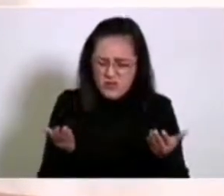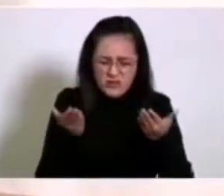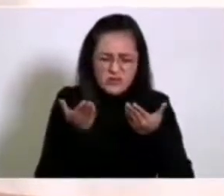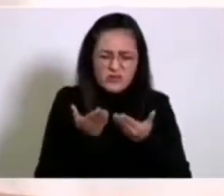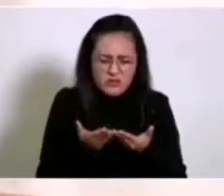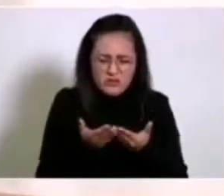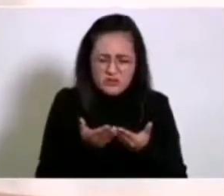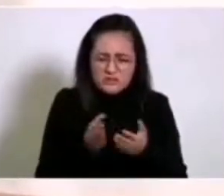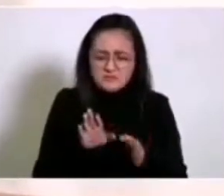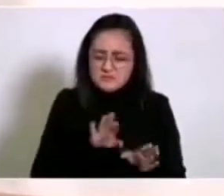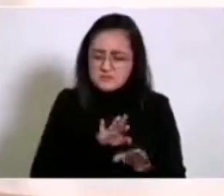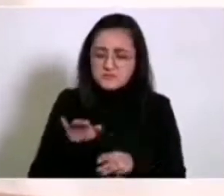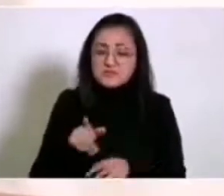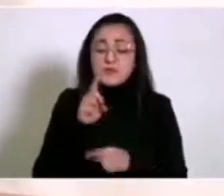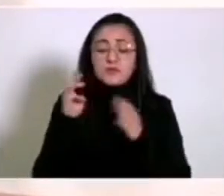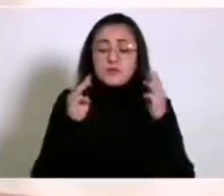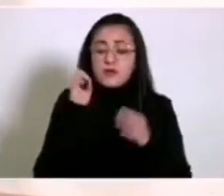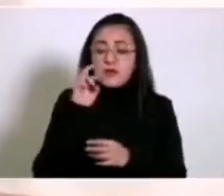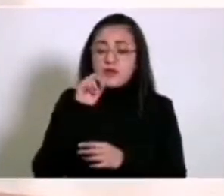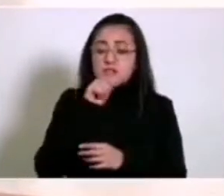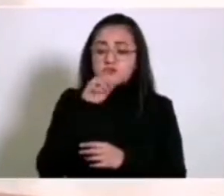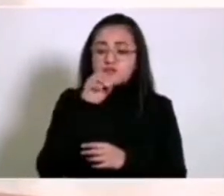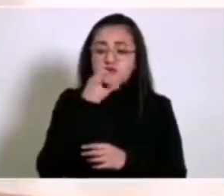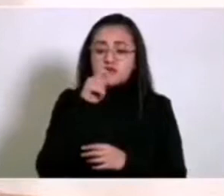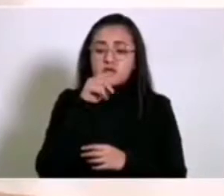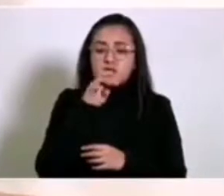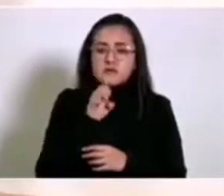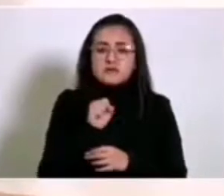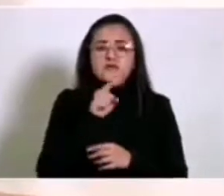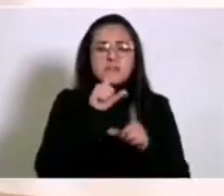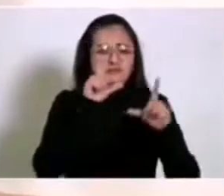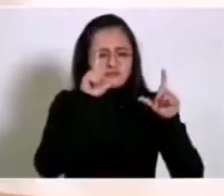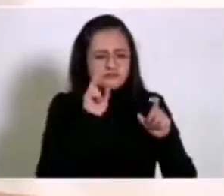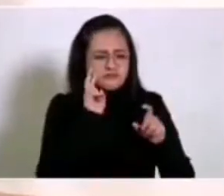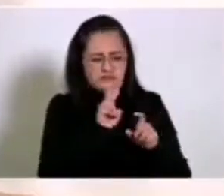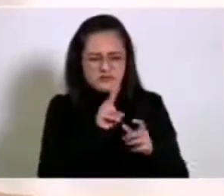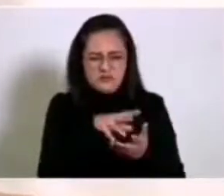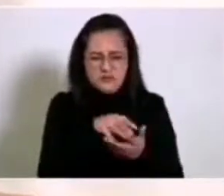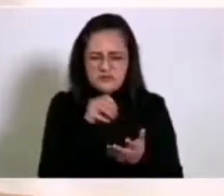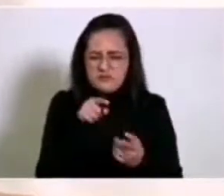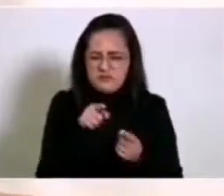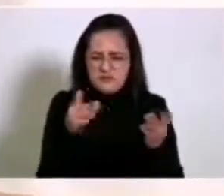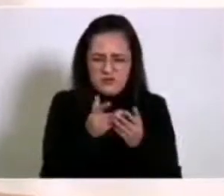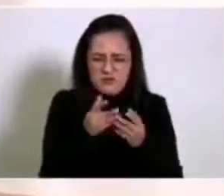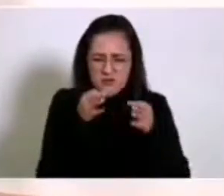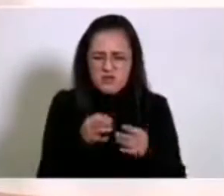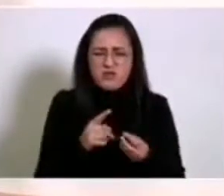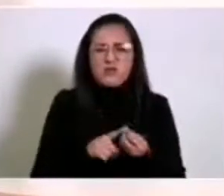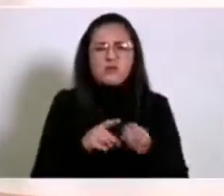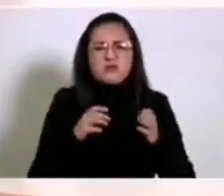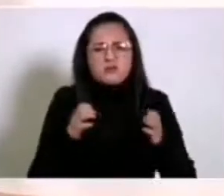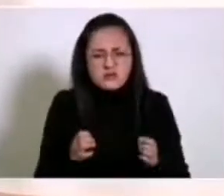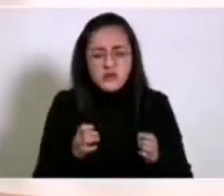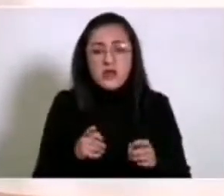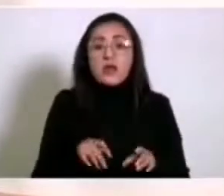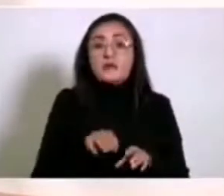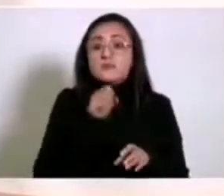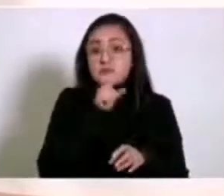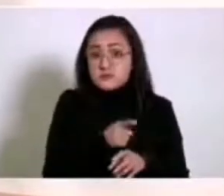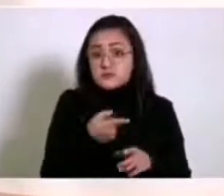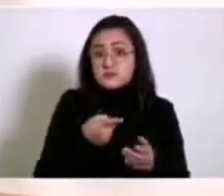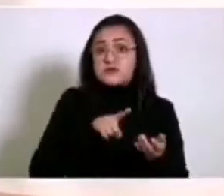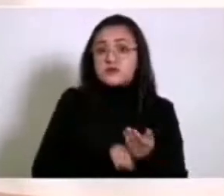ejemplo en el museo del astro cortes se detectó de un autorretrato copia del original que no corresponde a las medidas inventariadas así como grabados